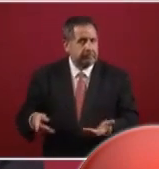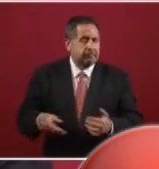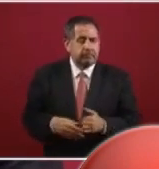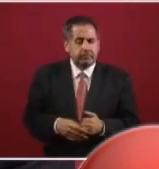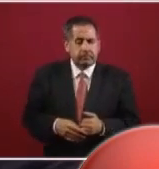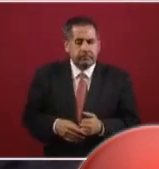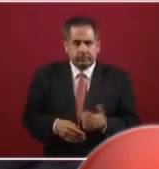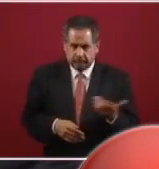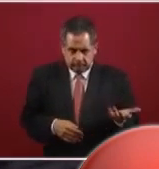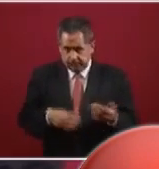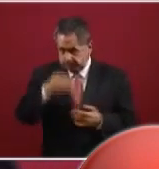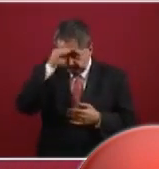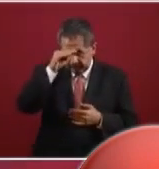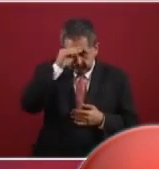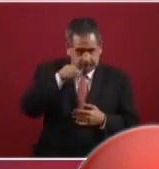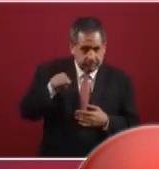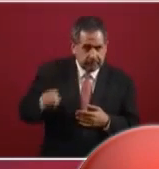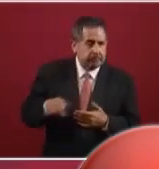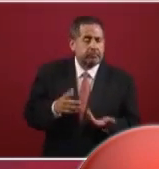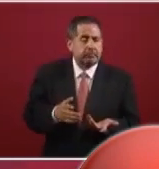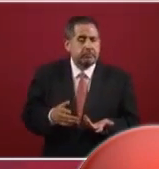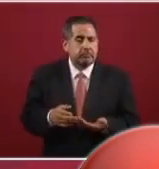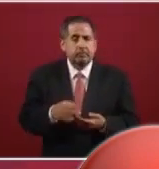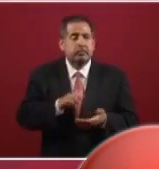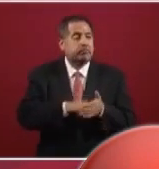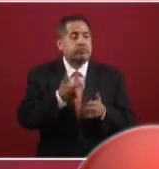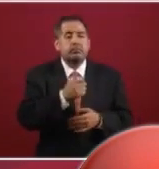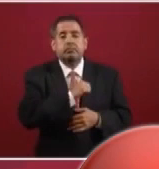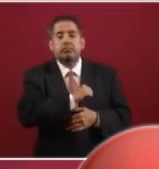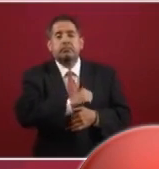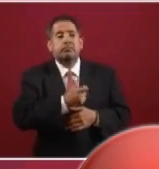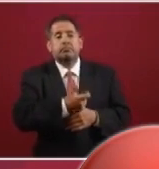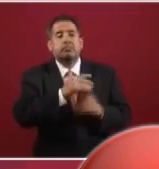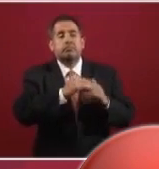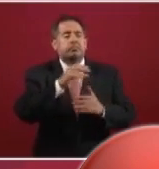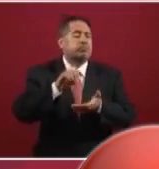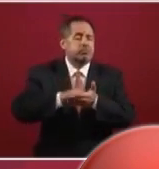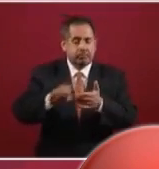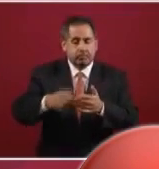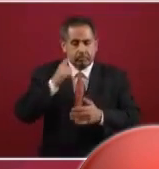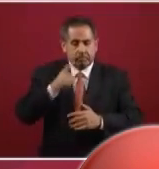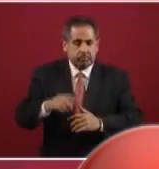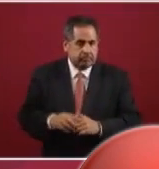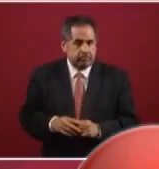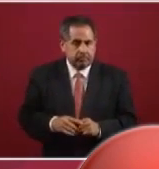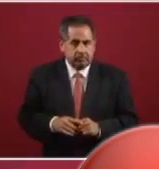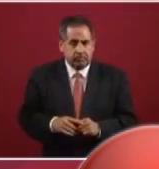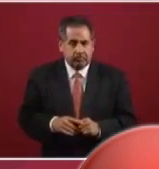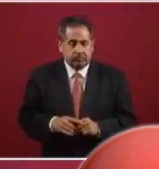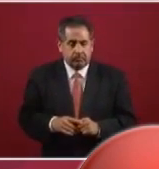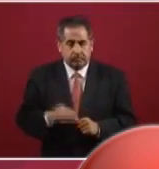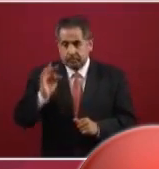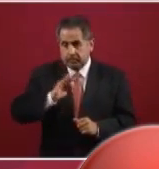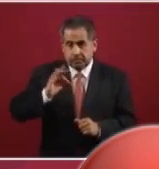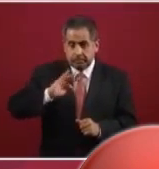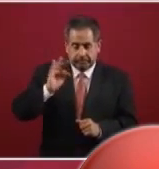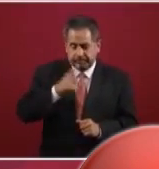Como no toman en cuenta inflación. Por ejemplo, si hay